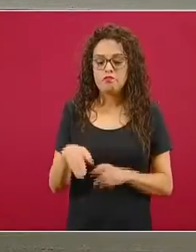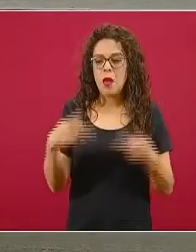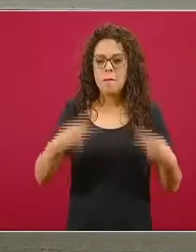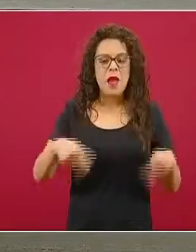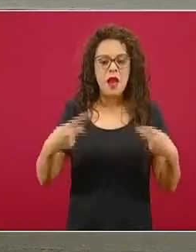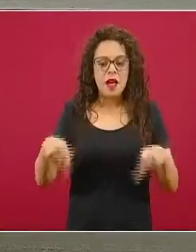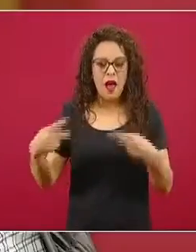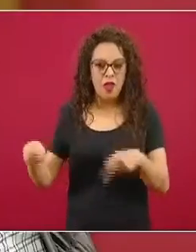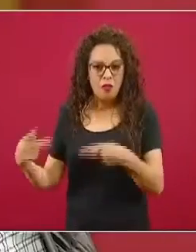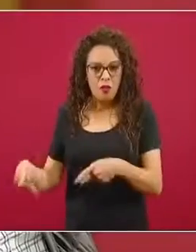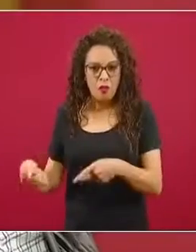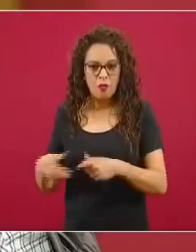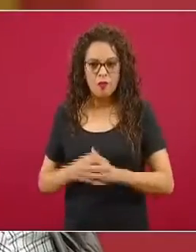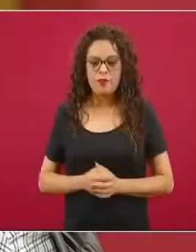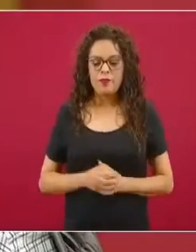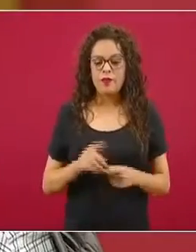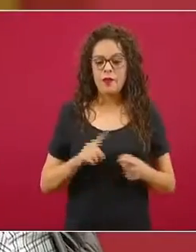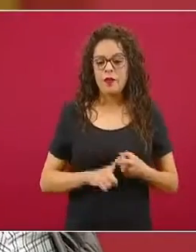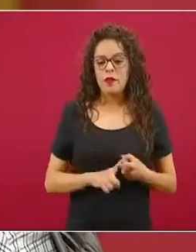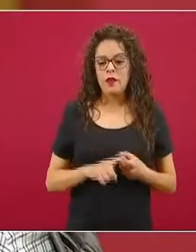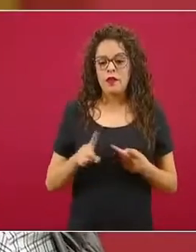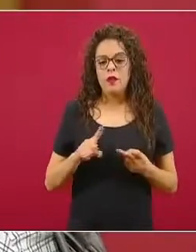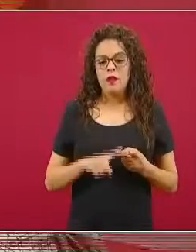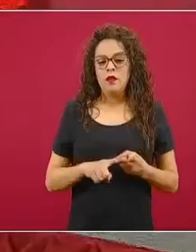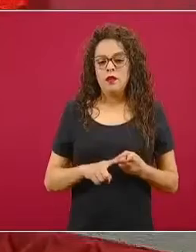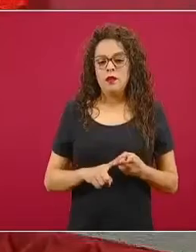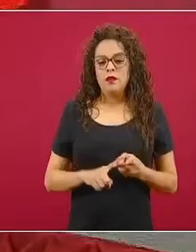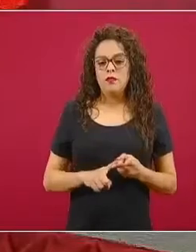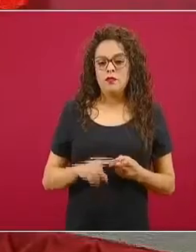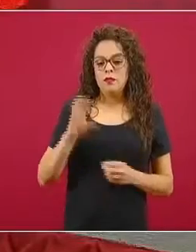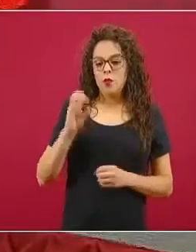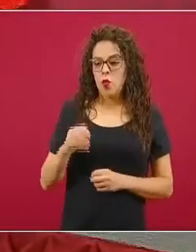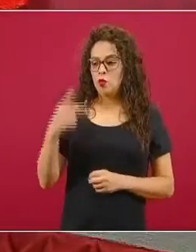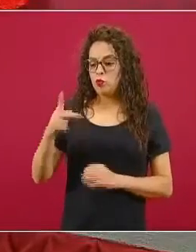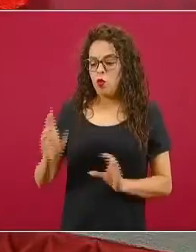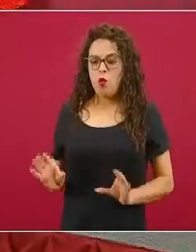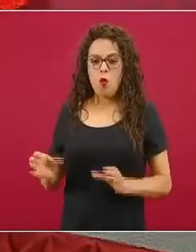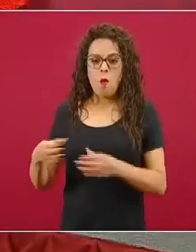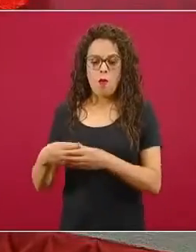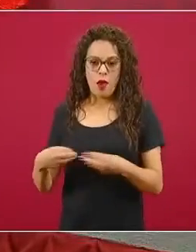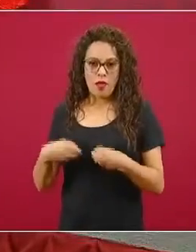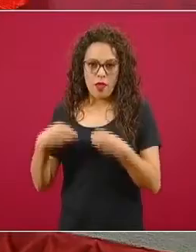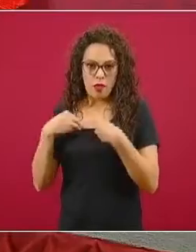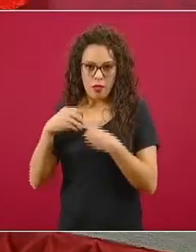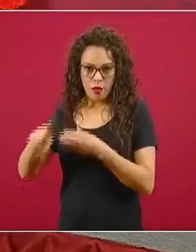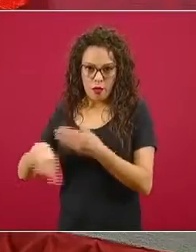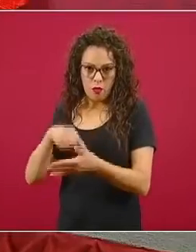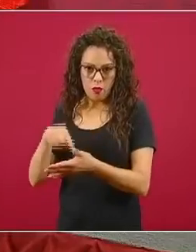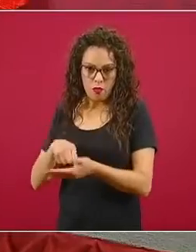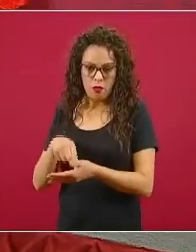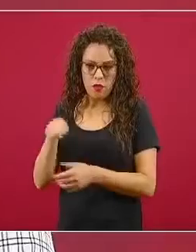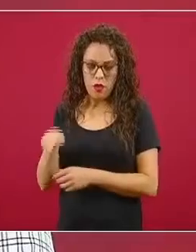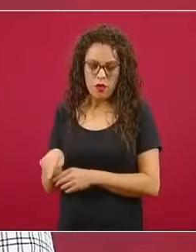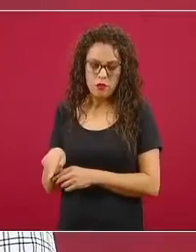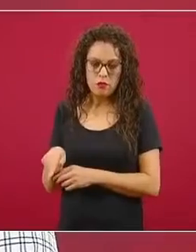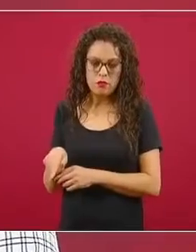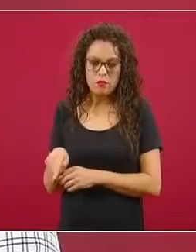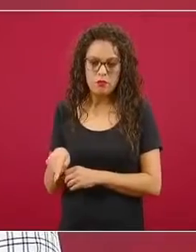mercado, pudiera ser en su momento algún lugar dentro de la comunidad que en su momento logra,